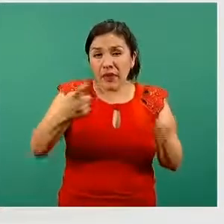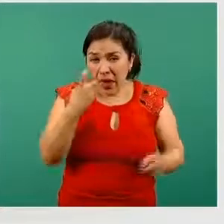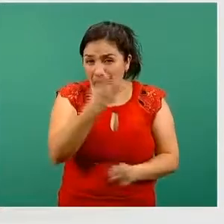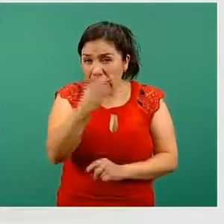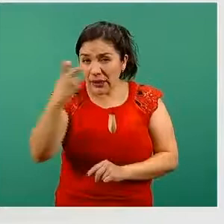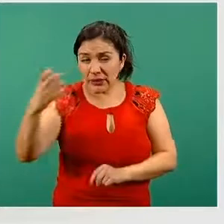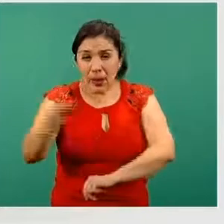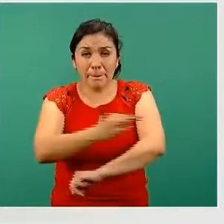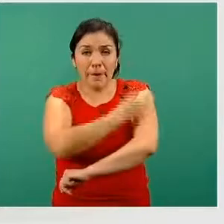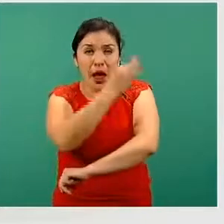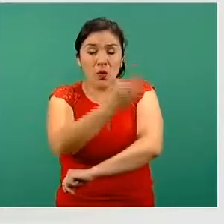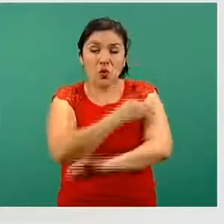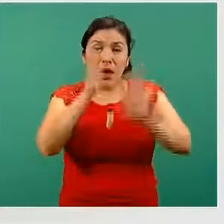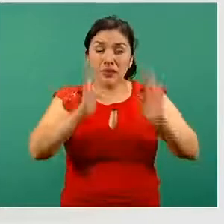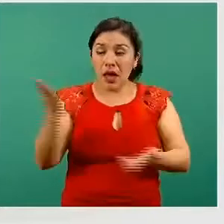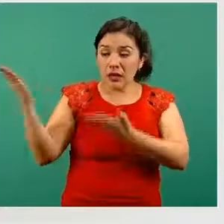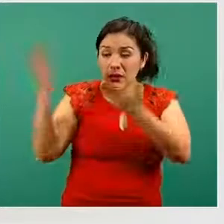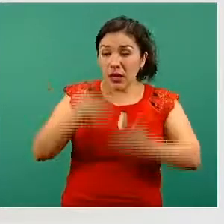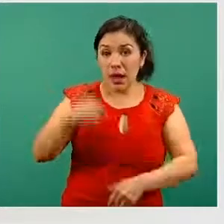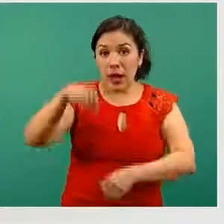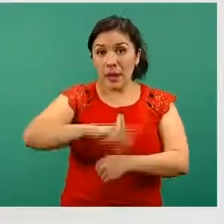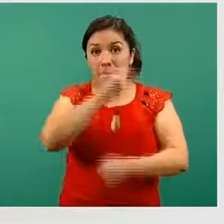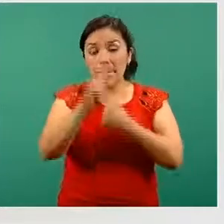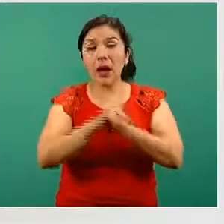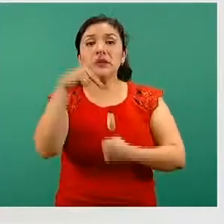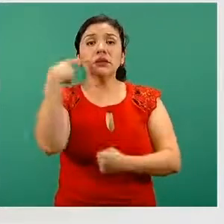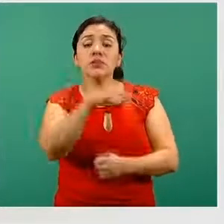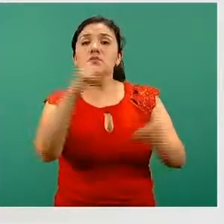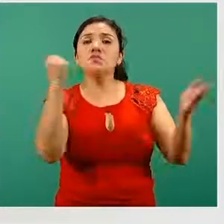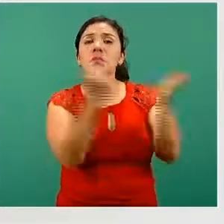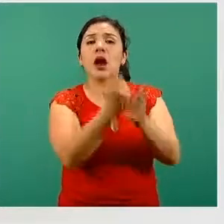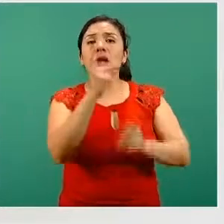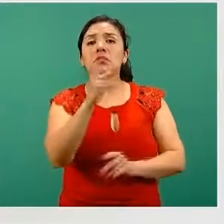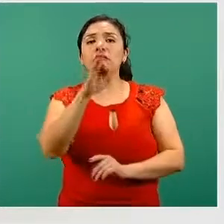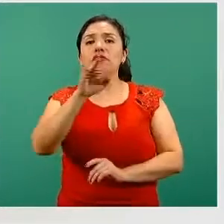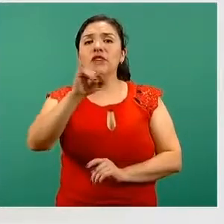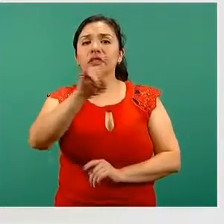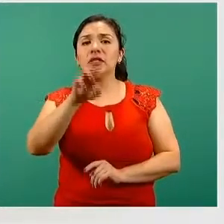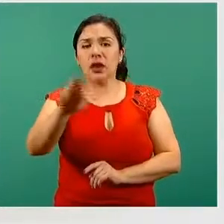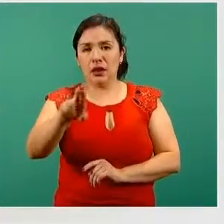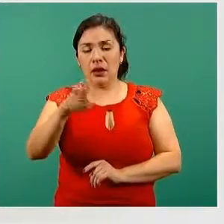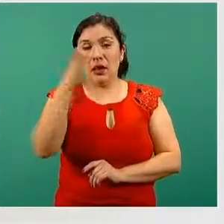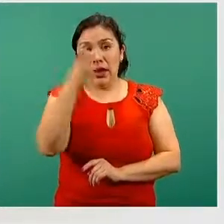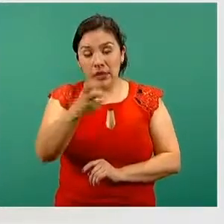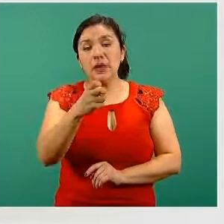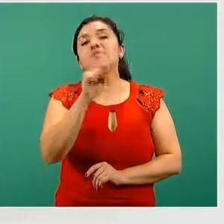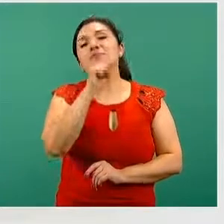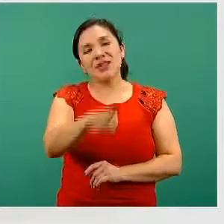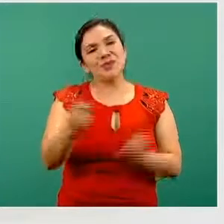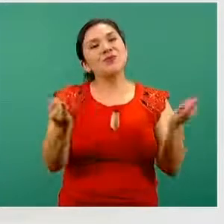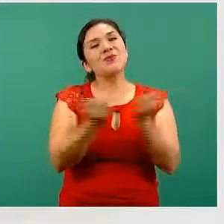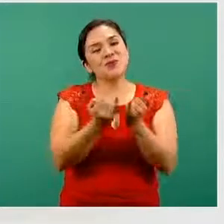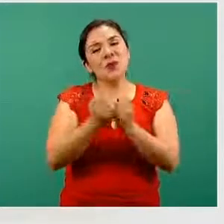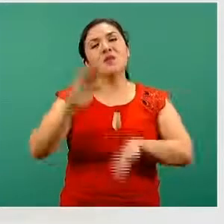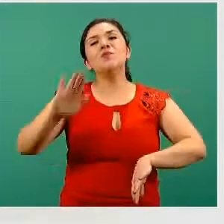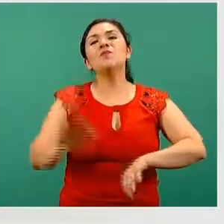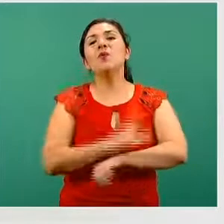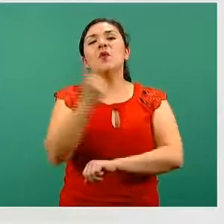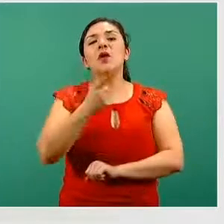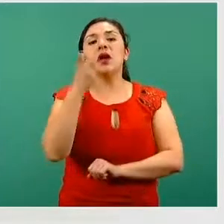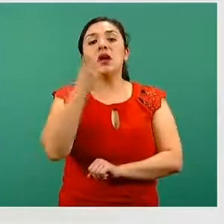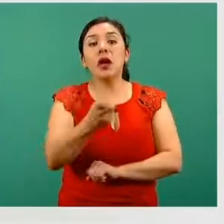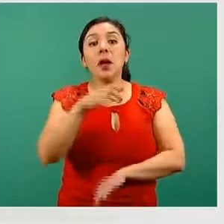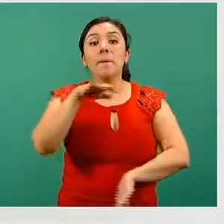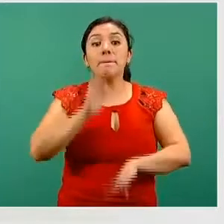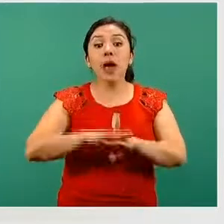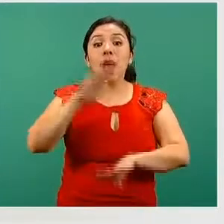dosis de vacuna que ha llegado al país es de la marca Pfizer-BioNTech, y obviamente esto también pues contribuye a que en la